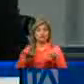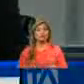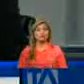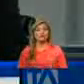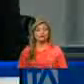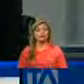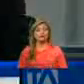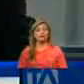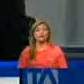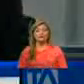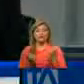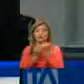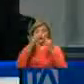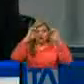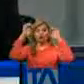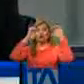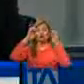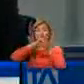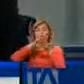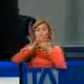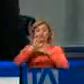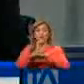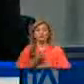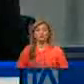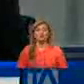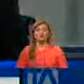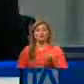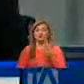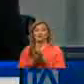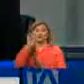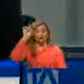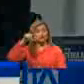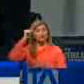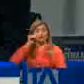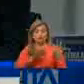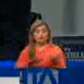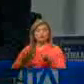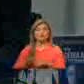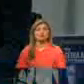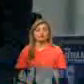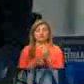estamos apoyando una gran estrategia que ha implementado el Ecuador, que es el desarrollo de un gobierno digital.